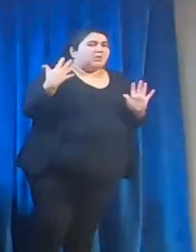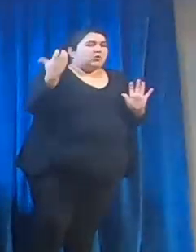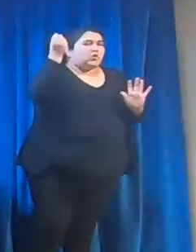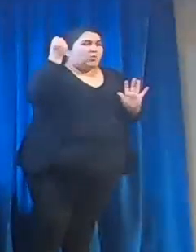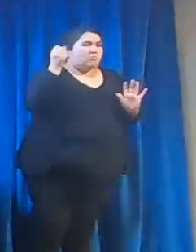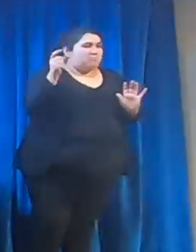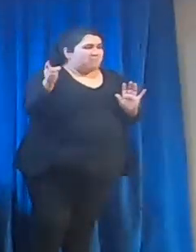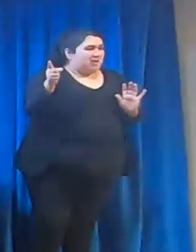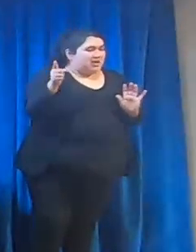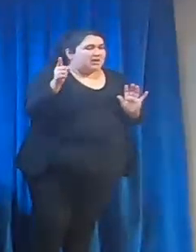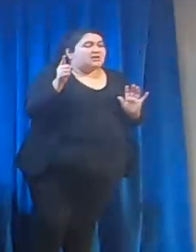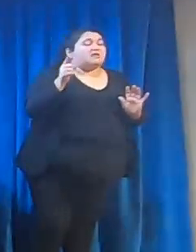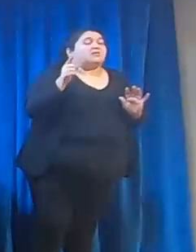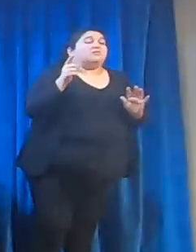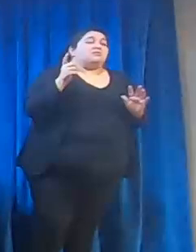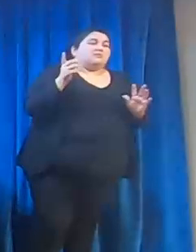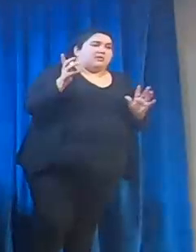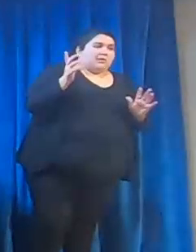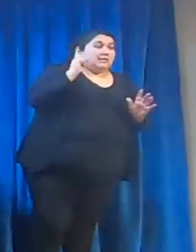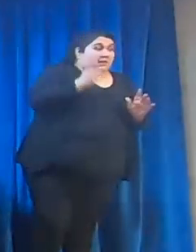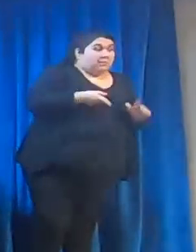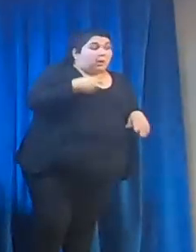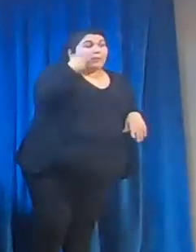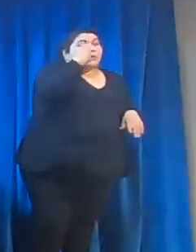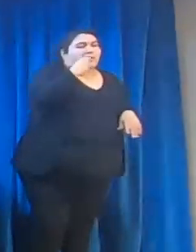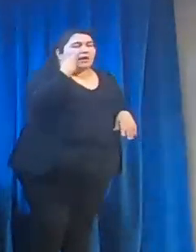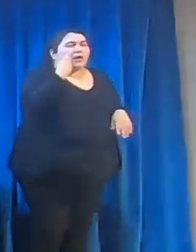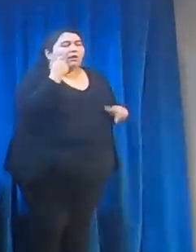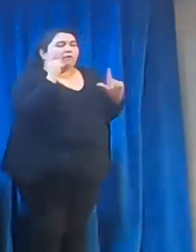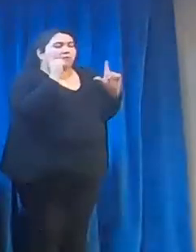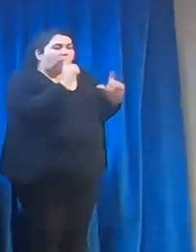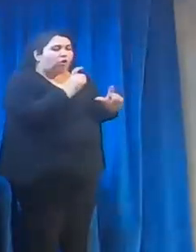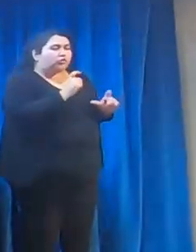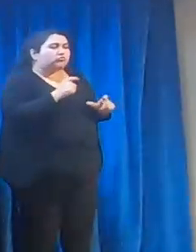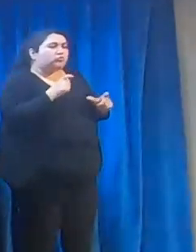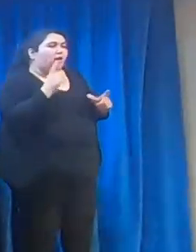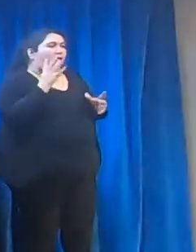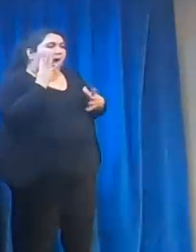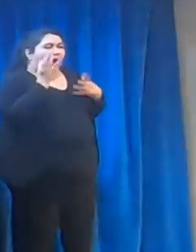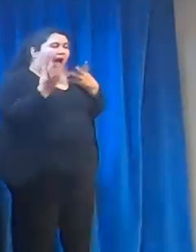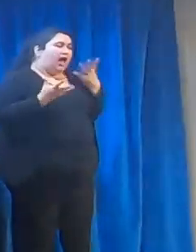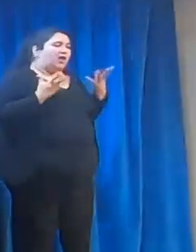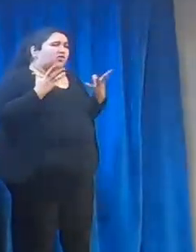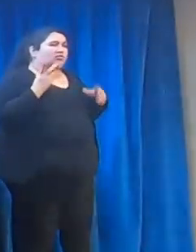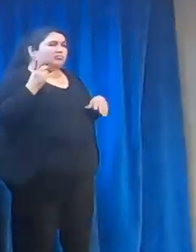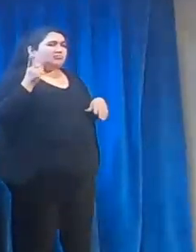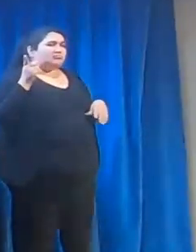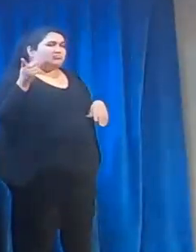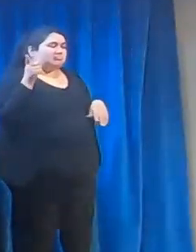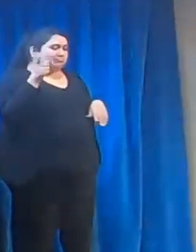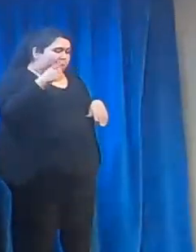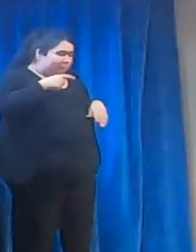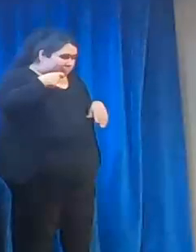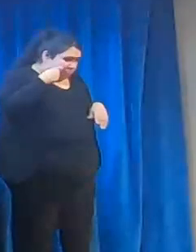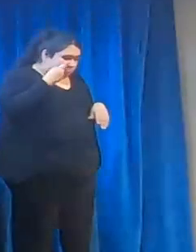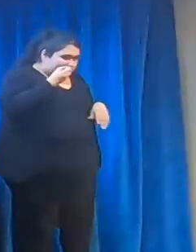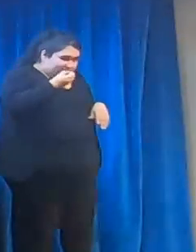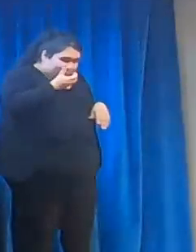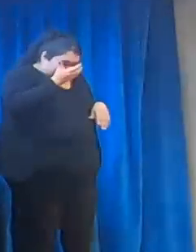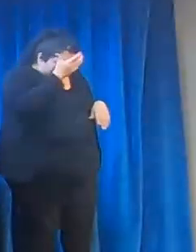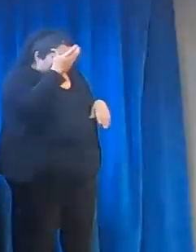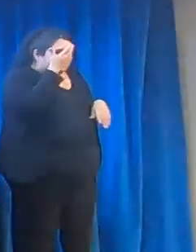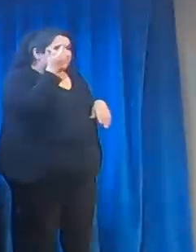acá y además tengo un video, una foto o algo donde se ve que Damián se puso recolorado, que se